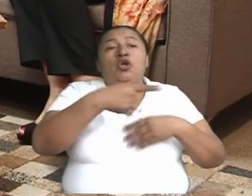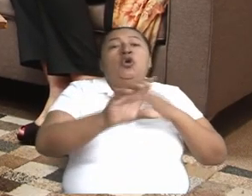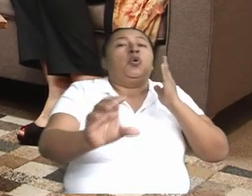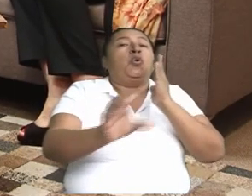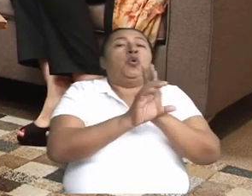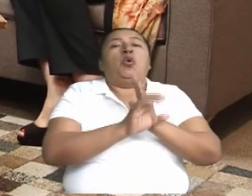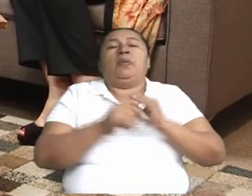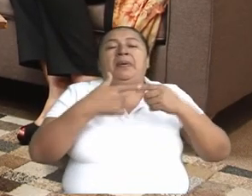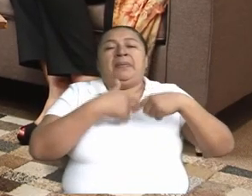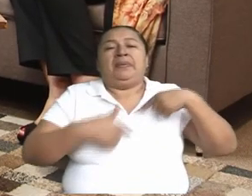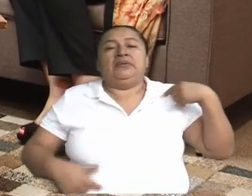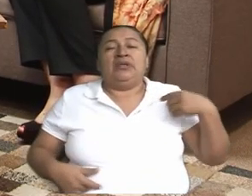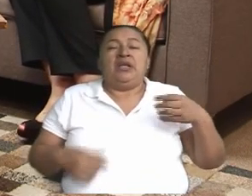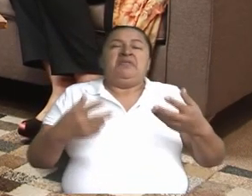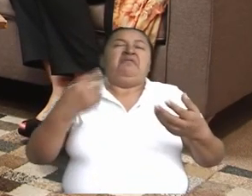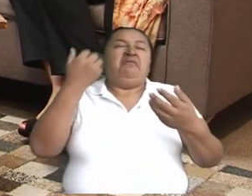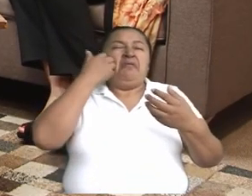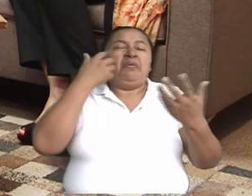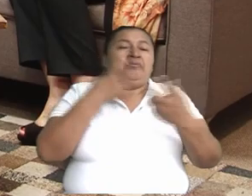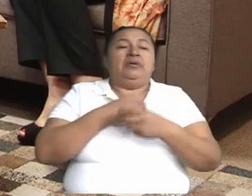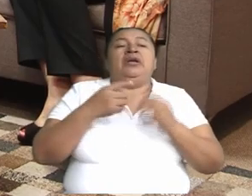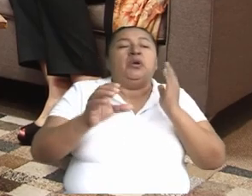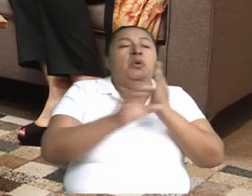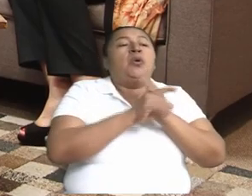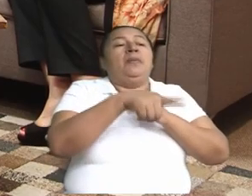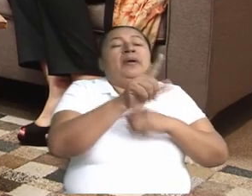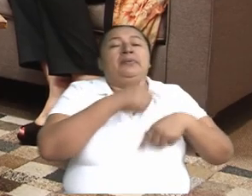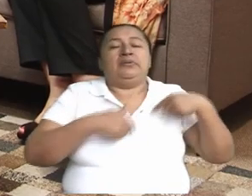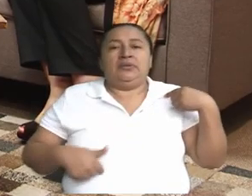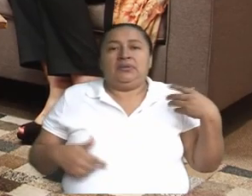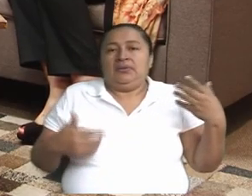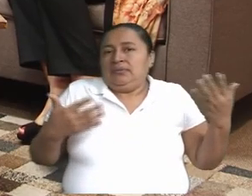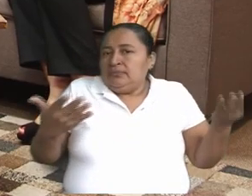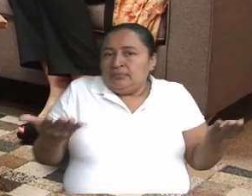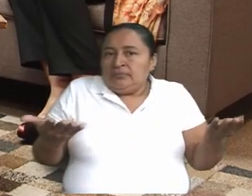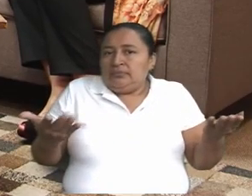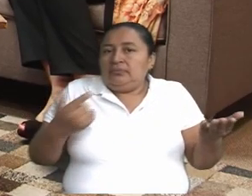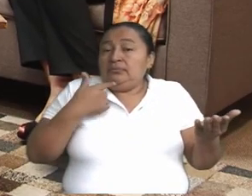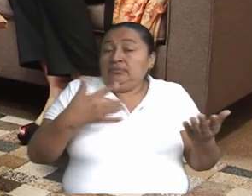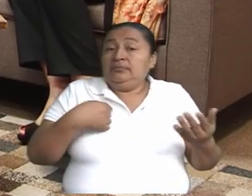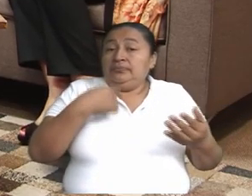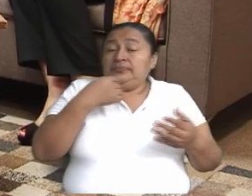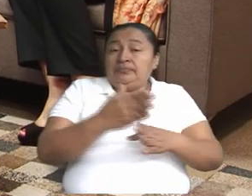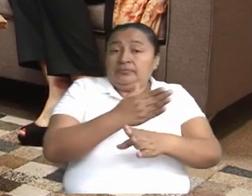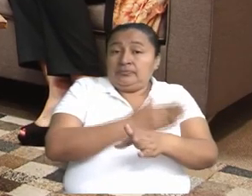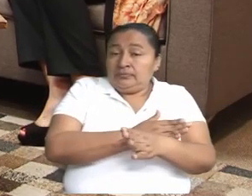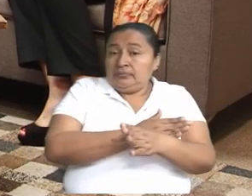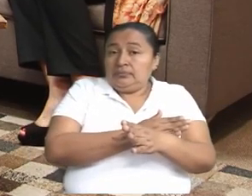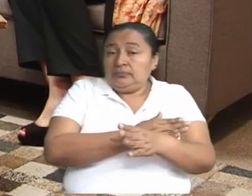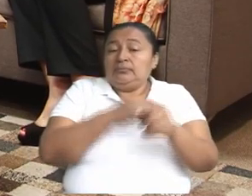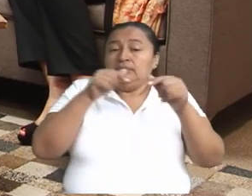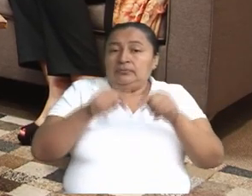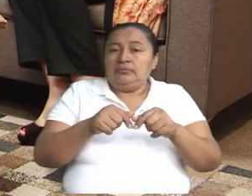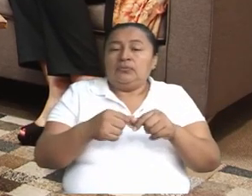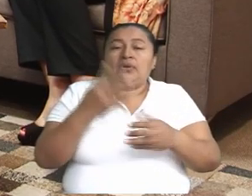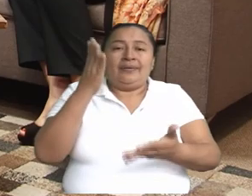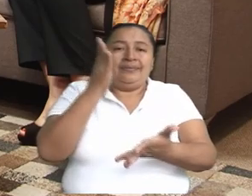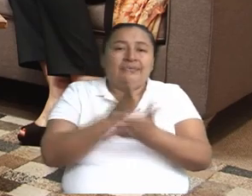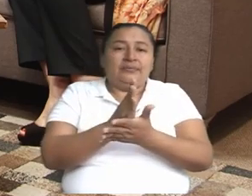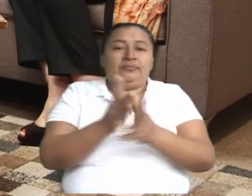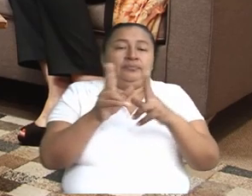la contaminación, es problema de AMLO. Porque, como se ha señalado aquí, fue una decisión